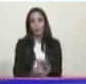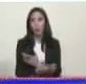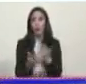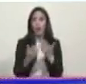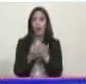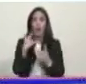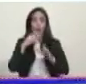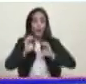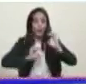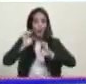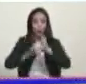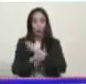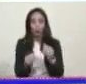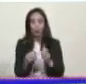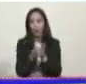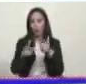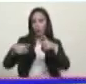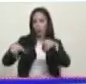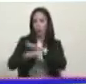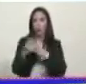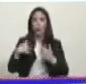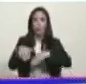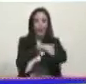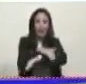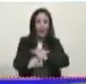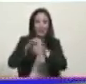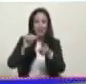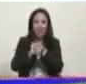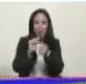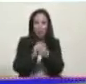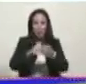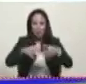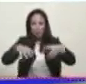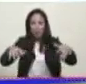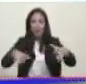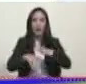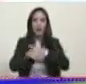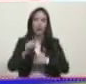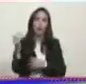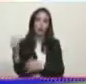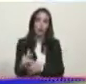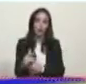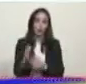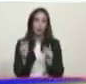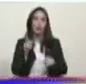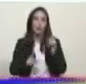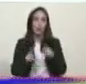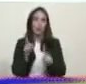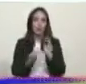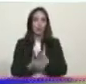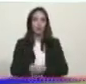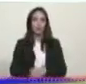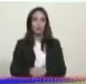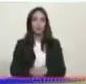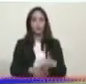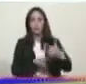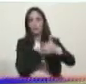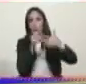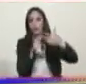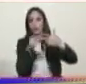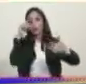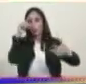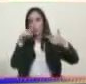estudiado de acuerdo a la realidad existente en cada una de las áreas en todo el territorio nacional. Correcto. Tercer